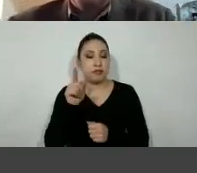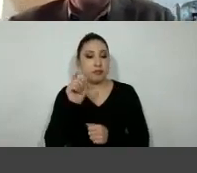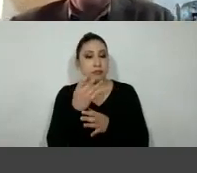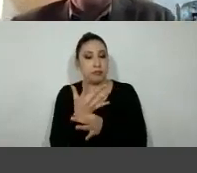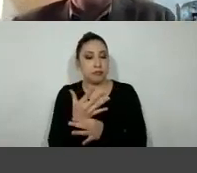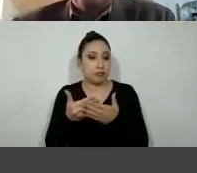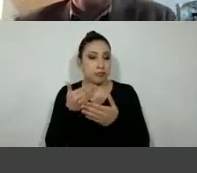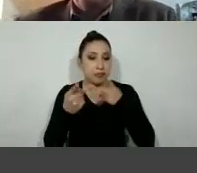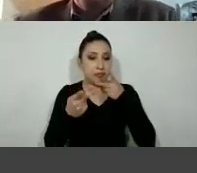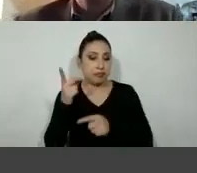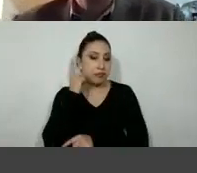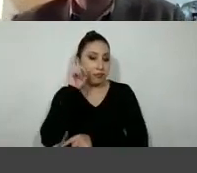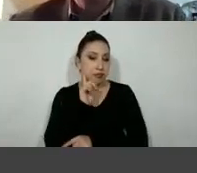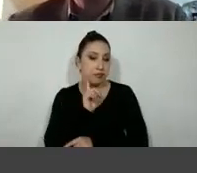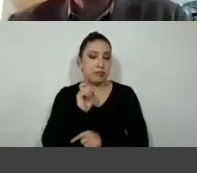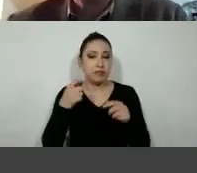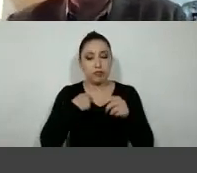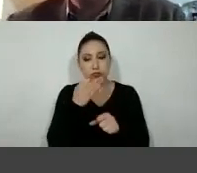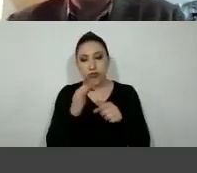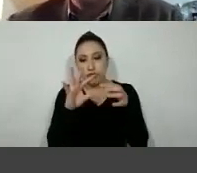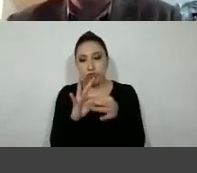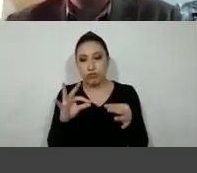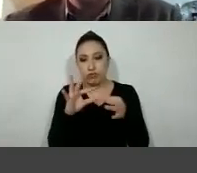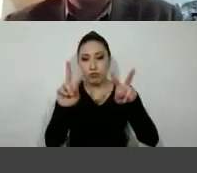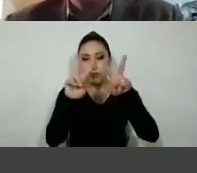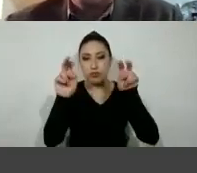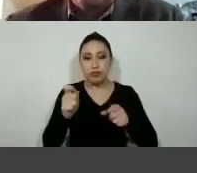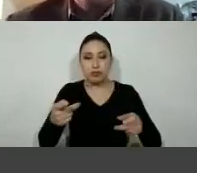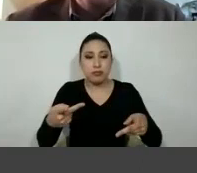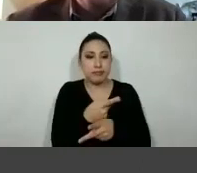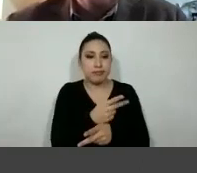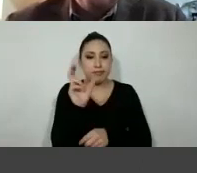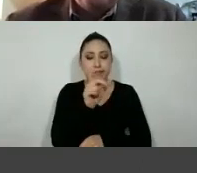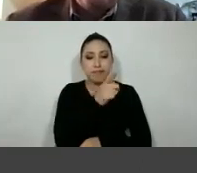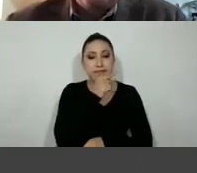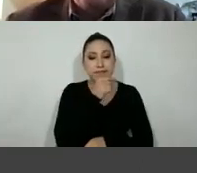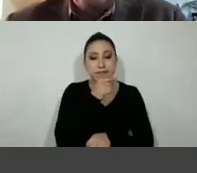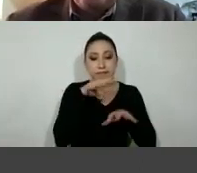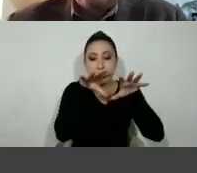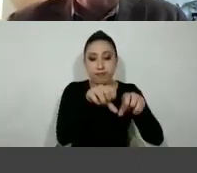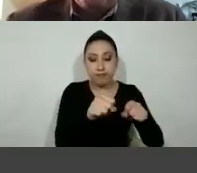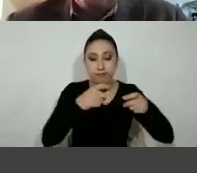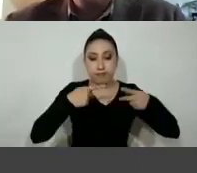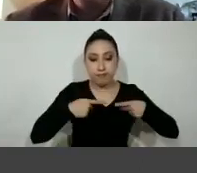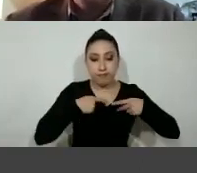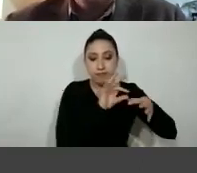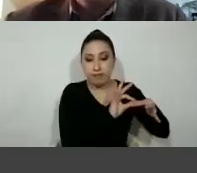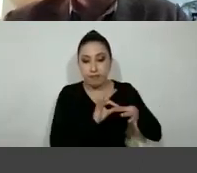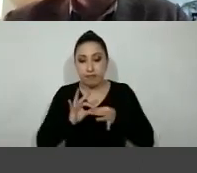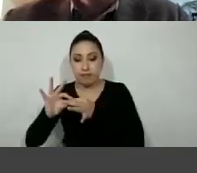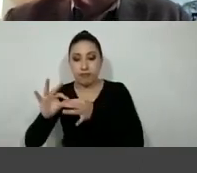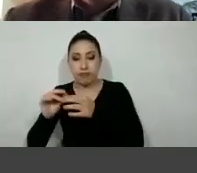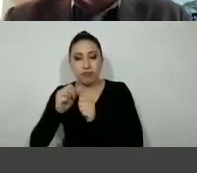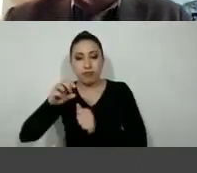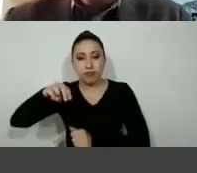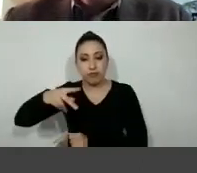las deficiencias en las puestas a disposición que realiza la policía en nuestro país.